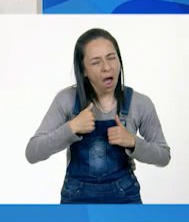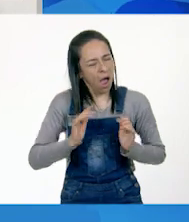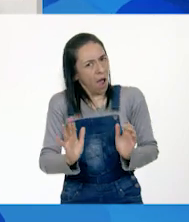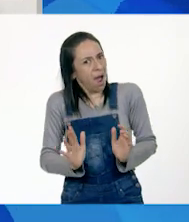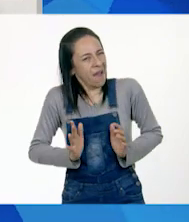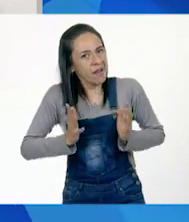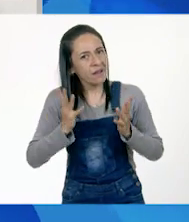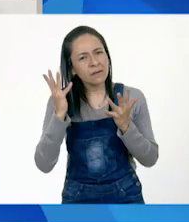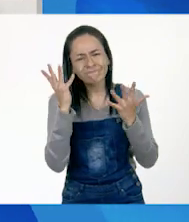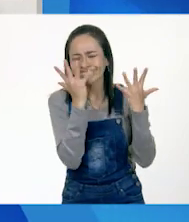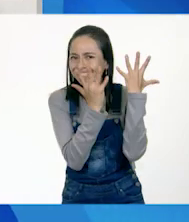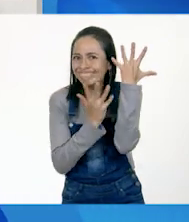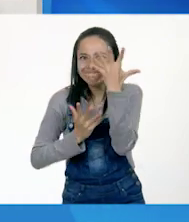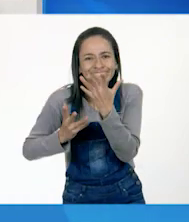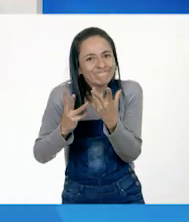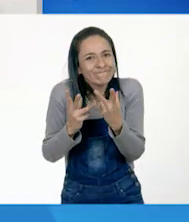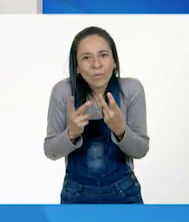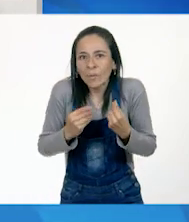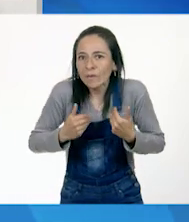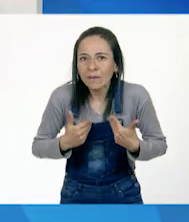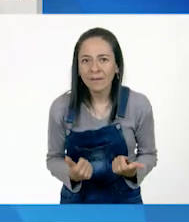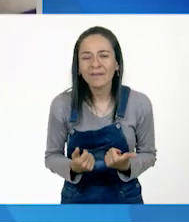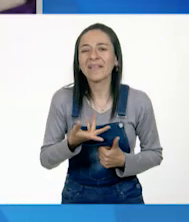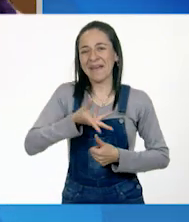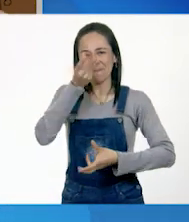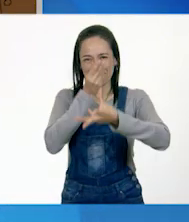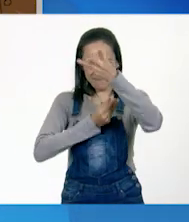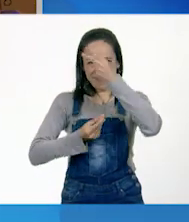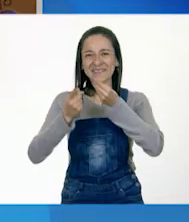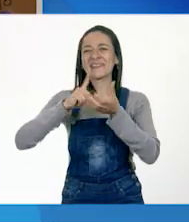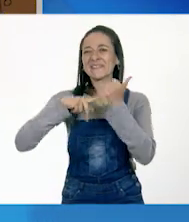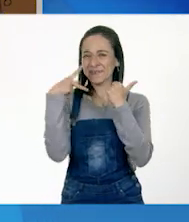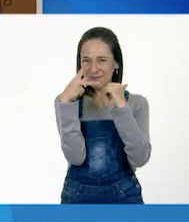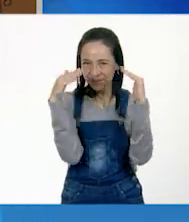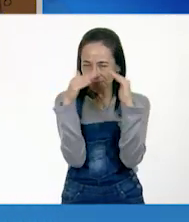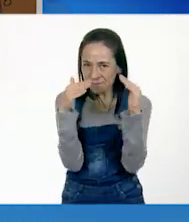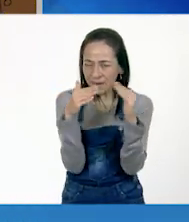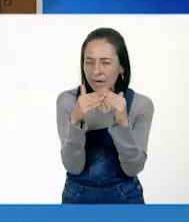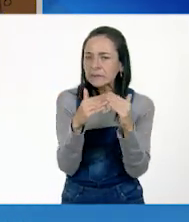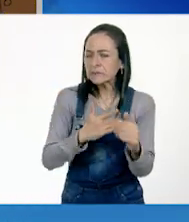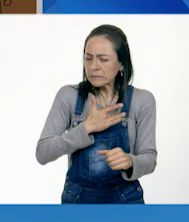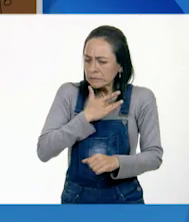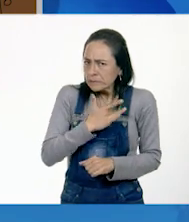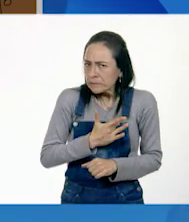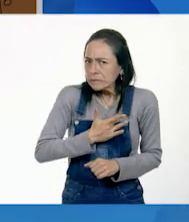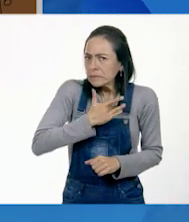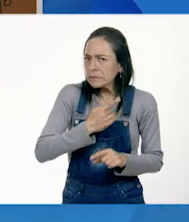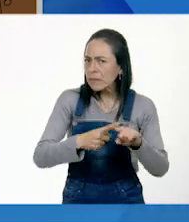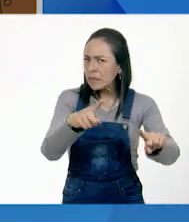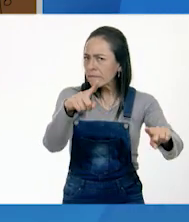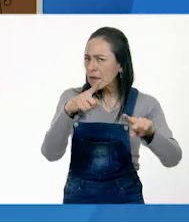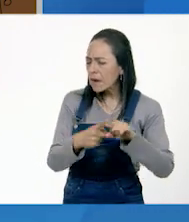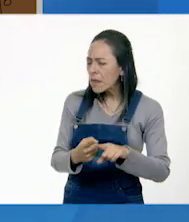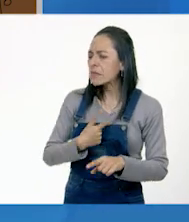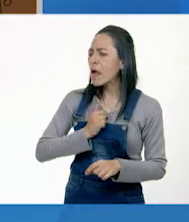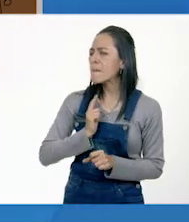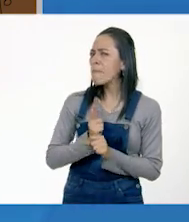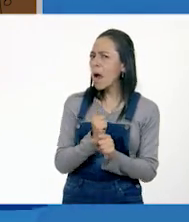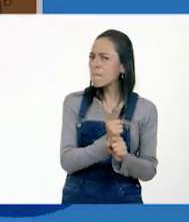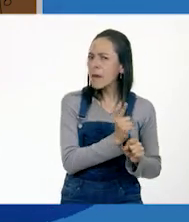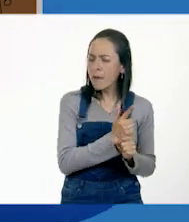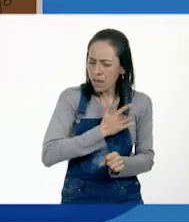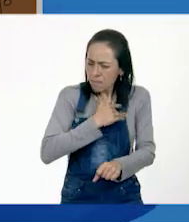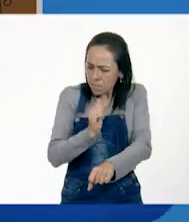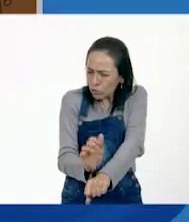desconcierto, confusión. Aprende en casa, reconocer las sensaciones y educar